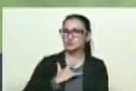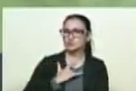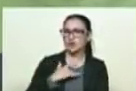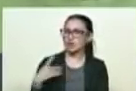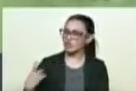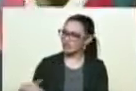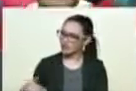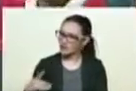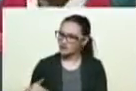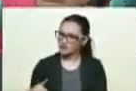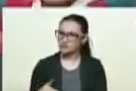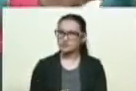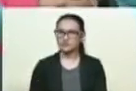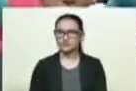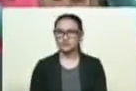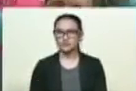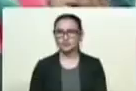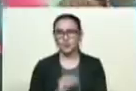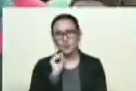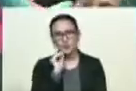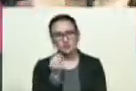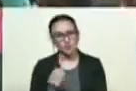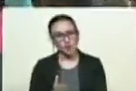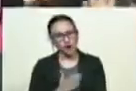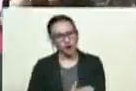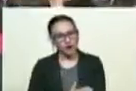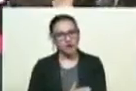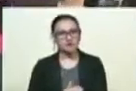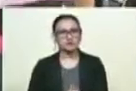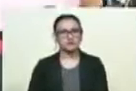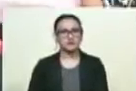Desde la juventud, desde temprano, muchachos.